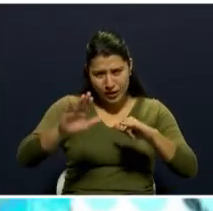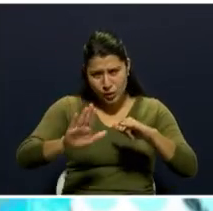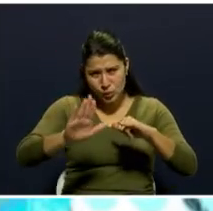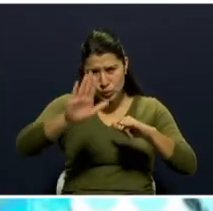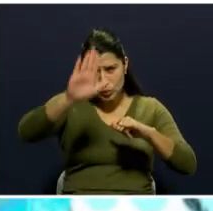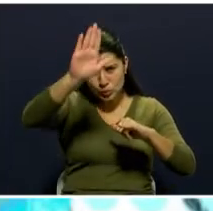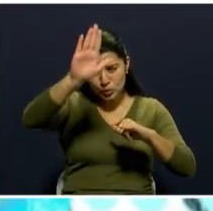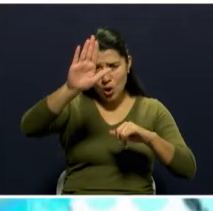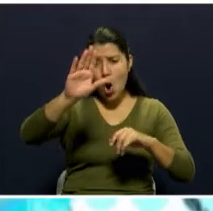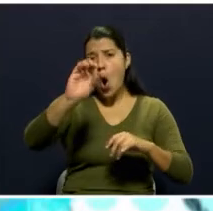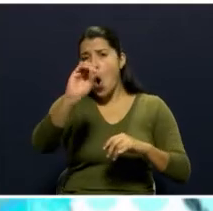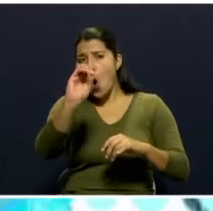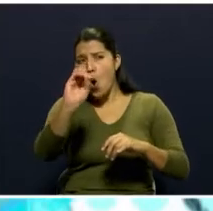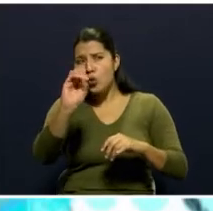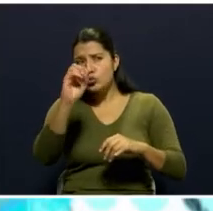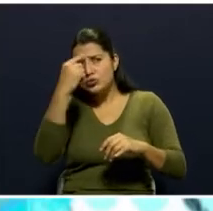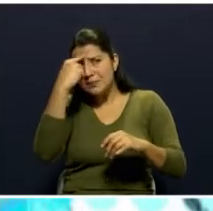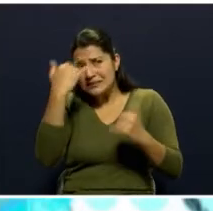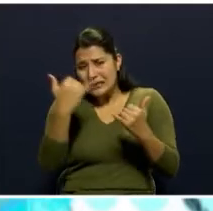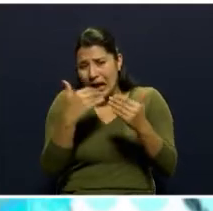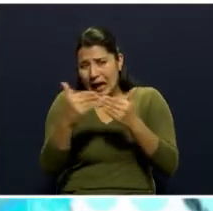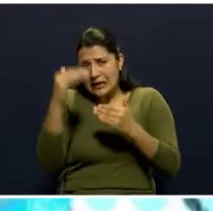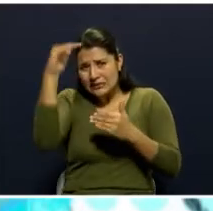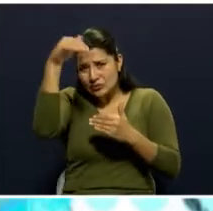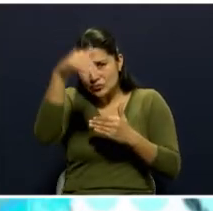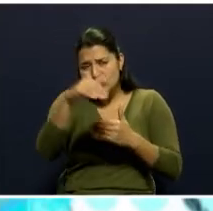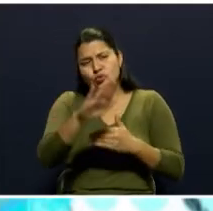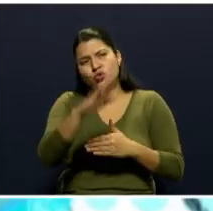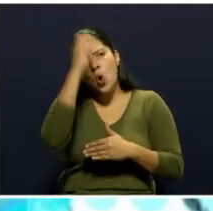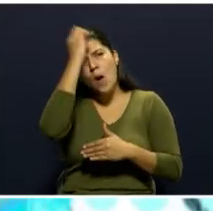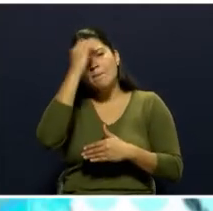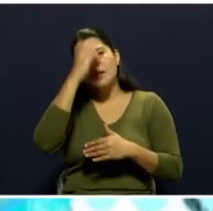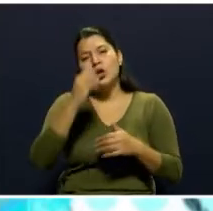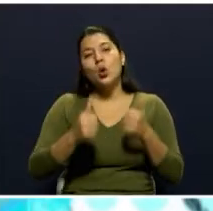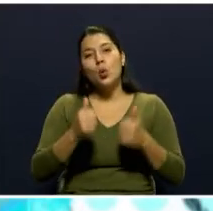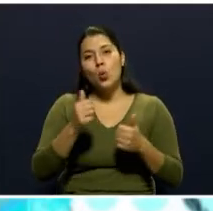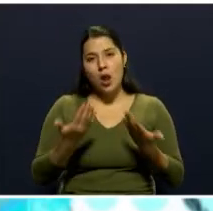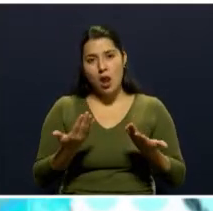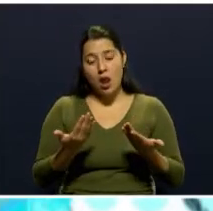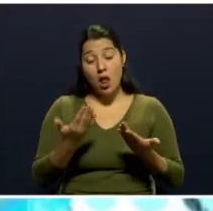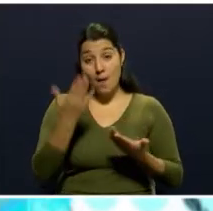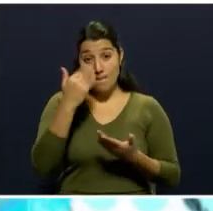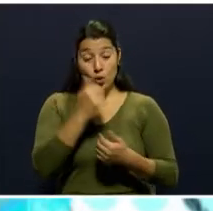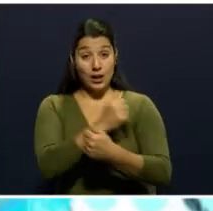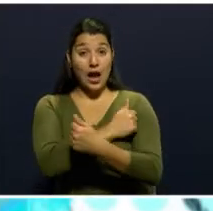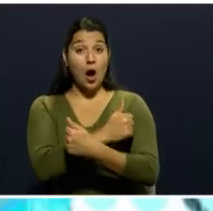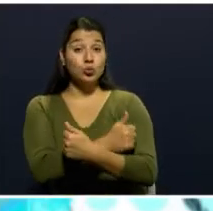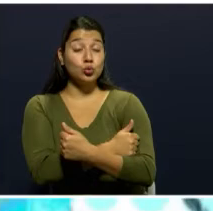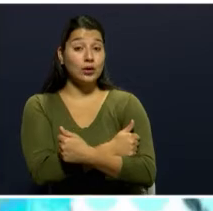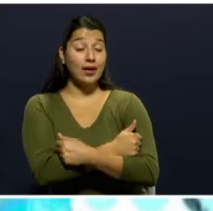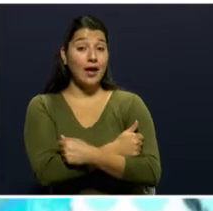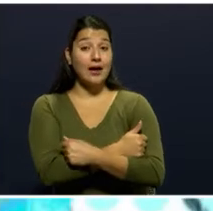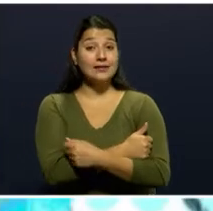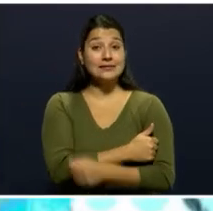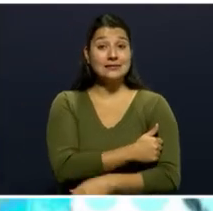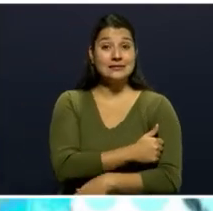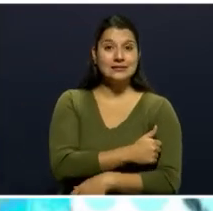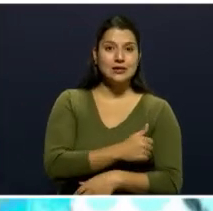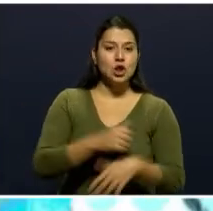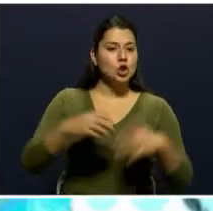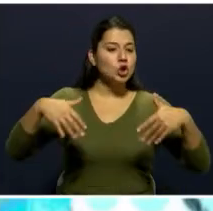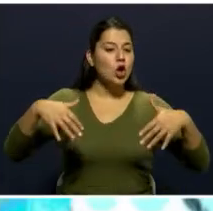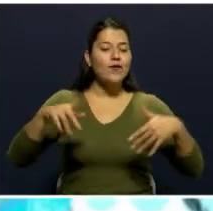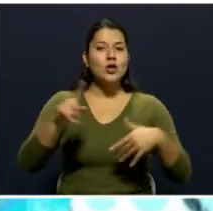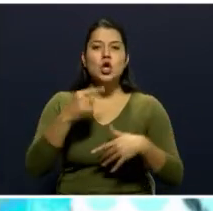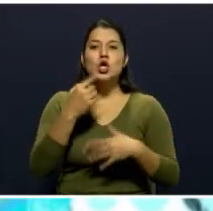podríamos estar en una etapa más avanzada? ¿Cuál es la opinión de ustedes? Porque las autoridades se han negado a hacer